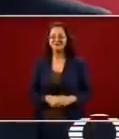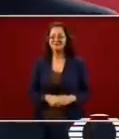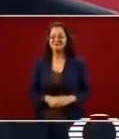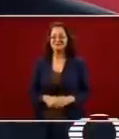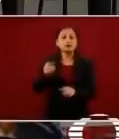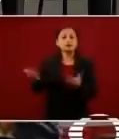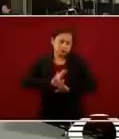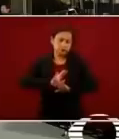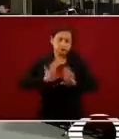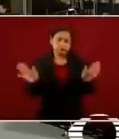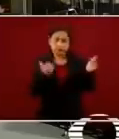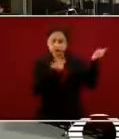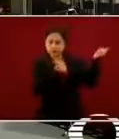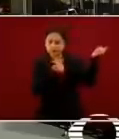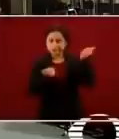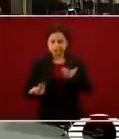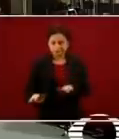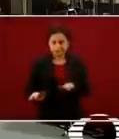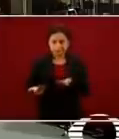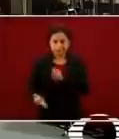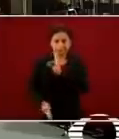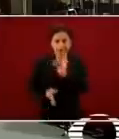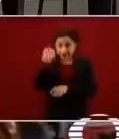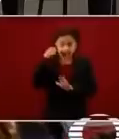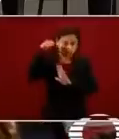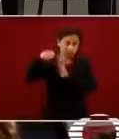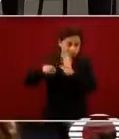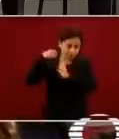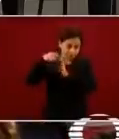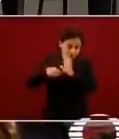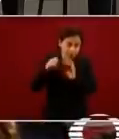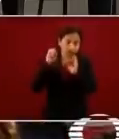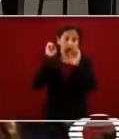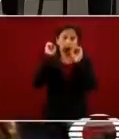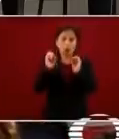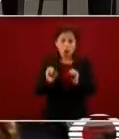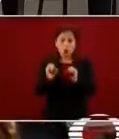buenísimo los que quieran hacer una novela